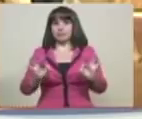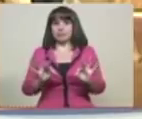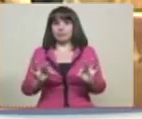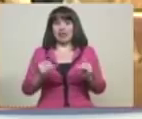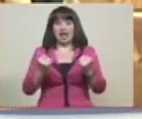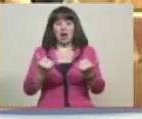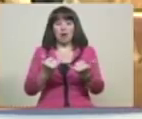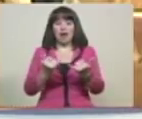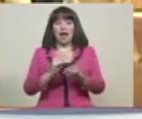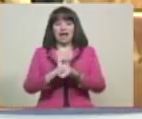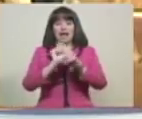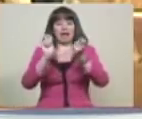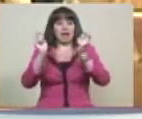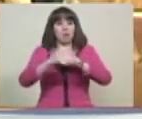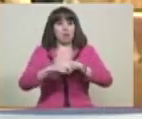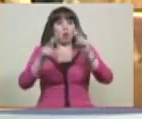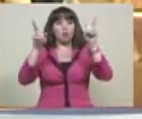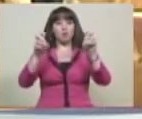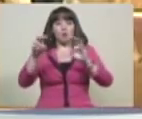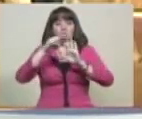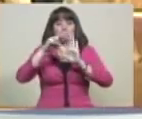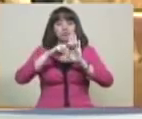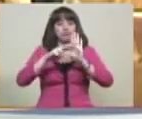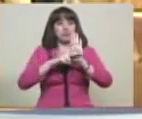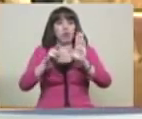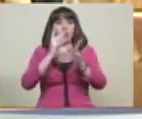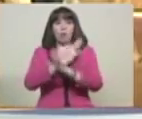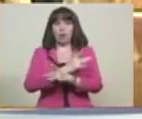Vamos a una recuperación global, nuevas reglas de juego,